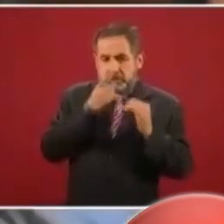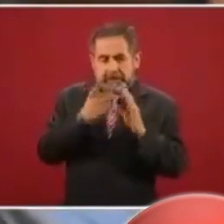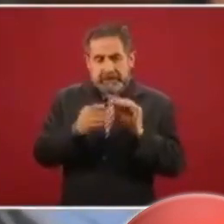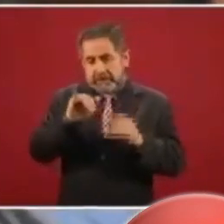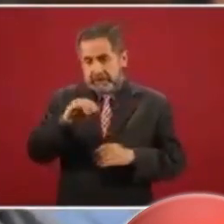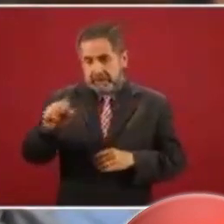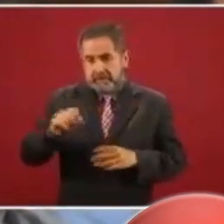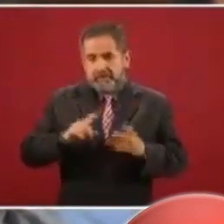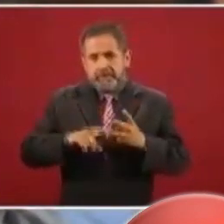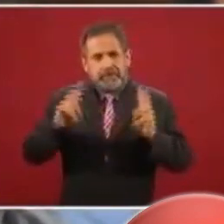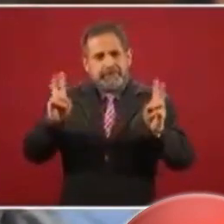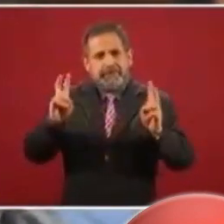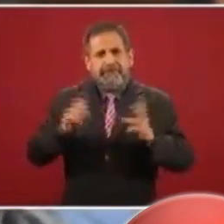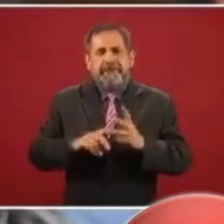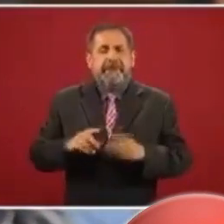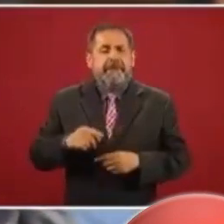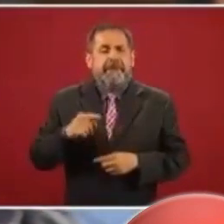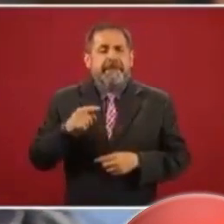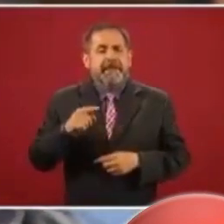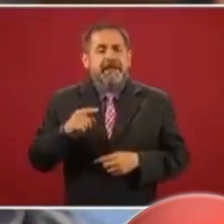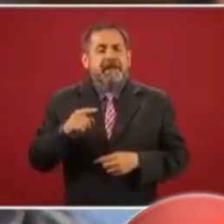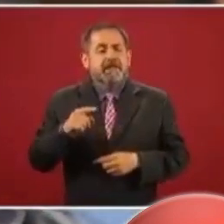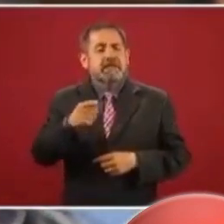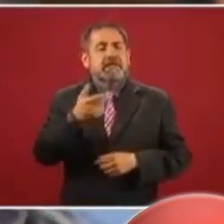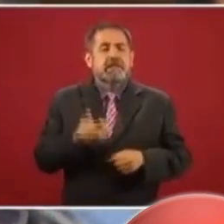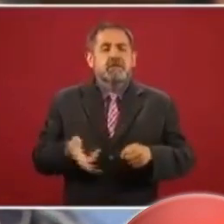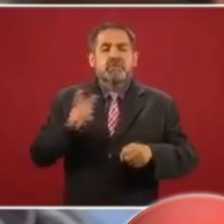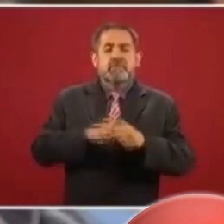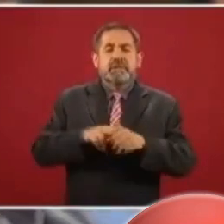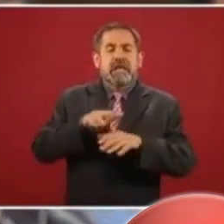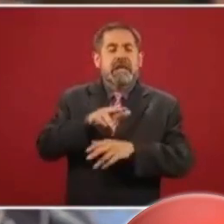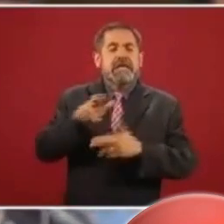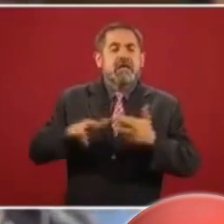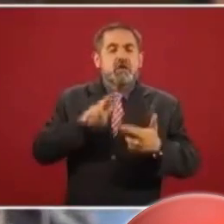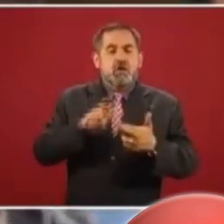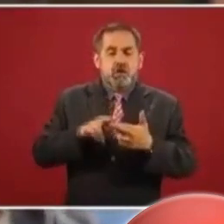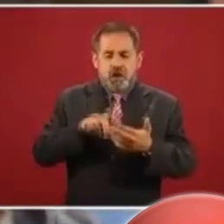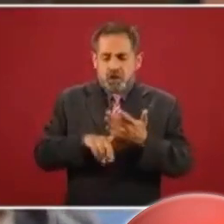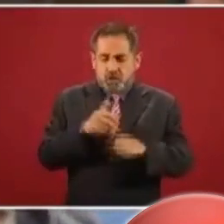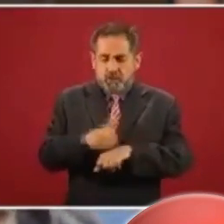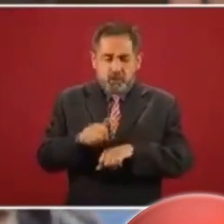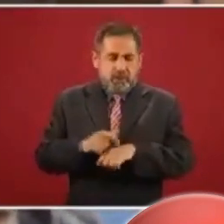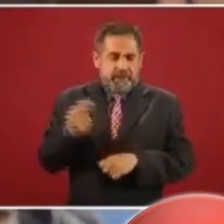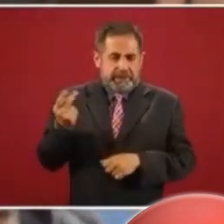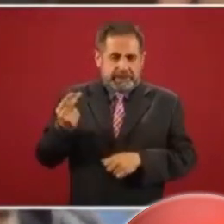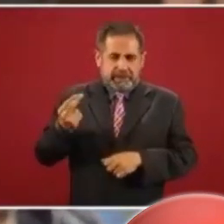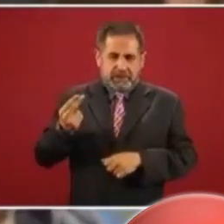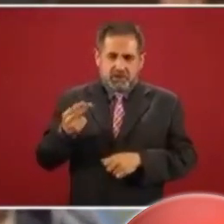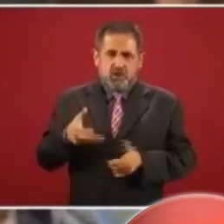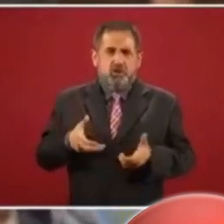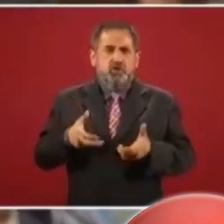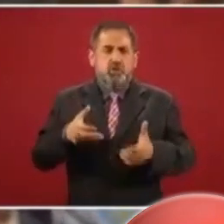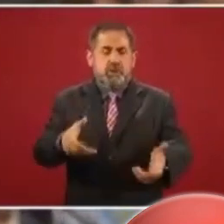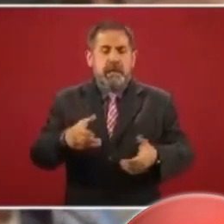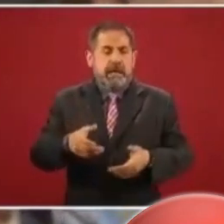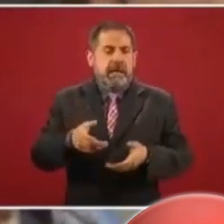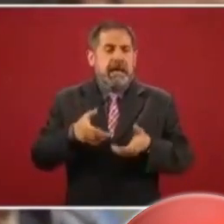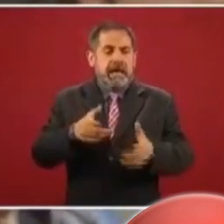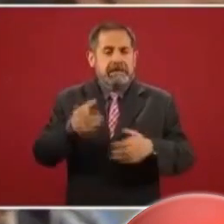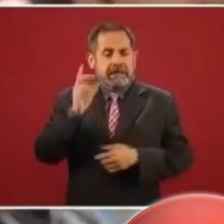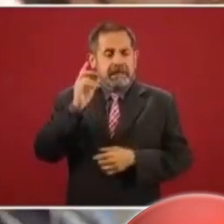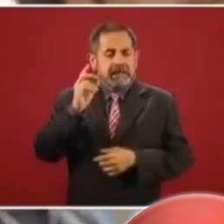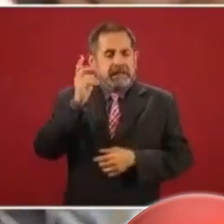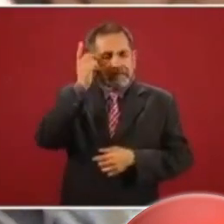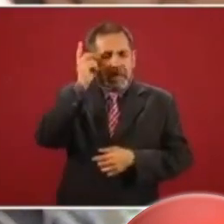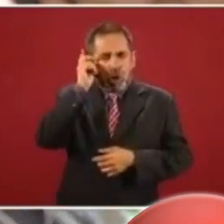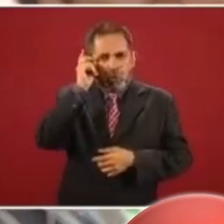el tema de el Hospital General Regional número 25, que está sobre Zaragoza.